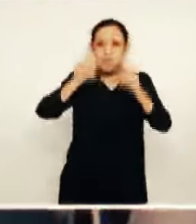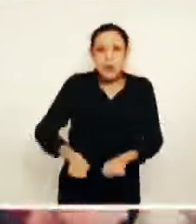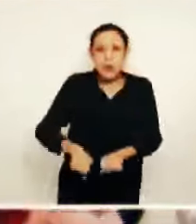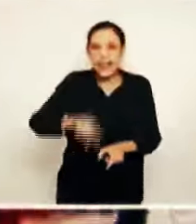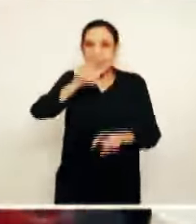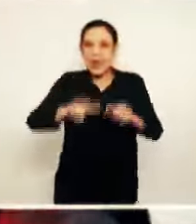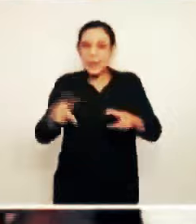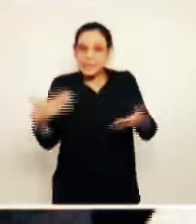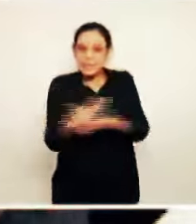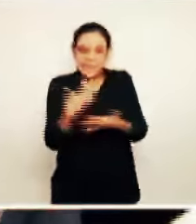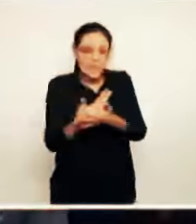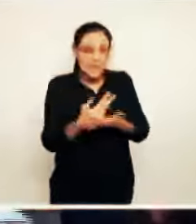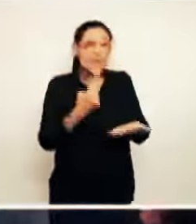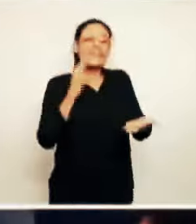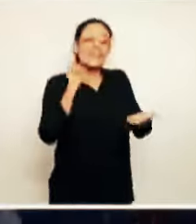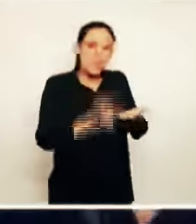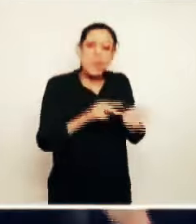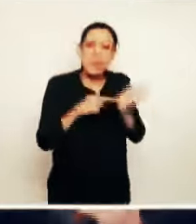Entonces,